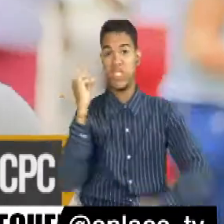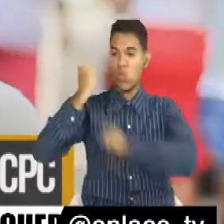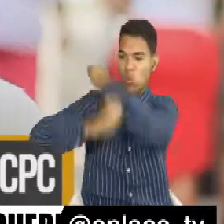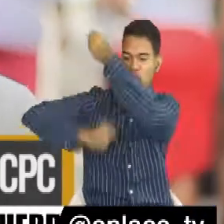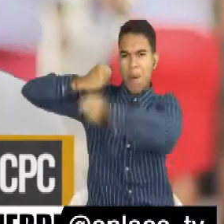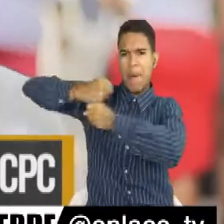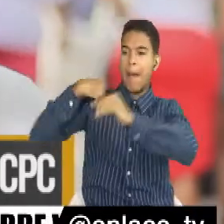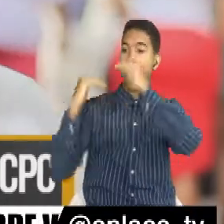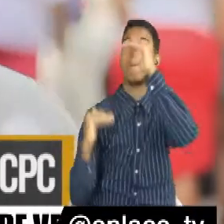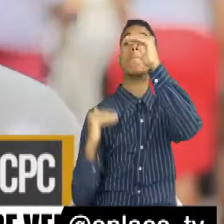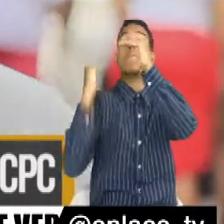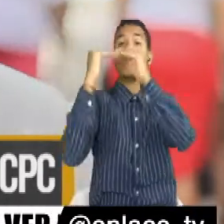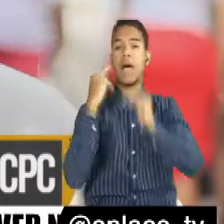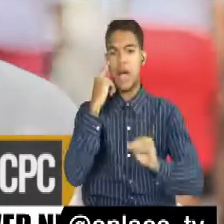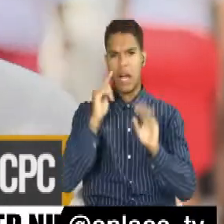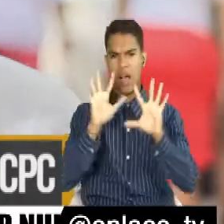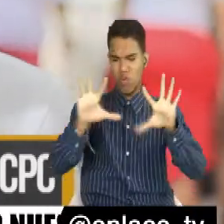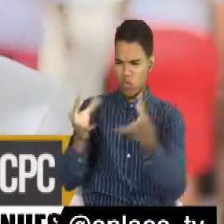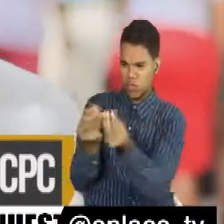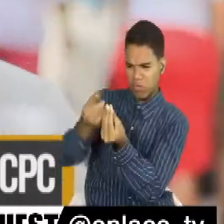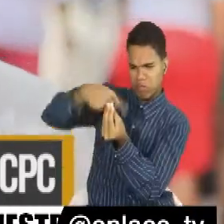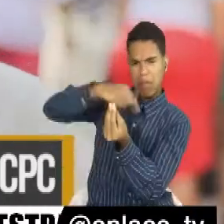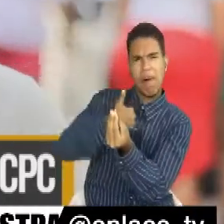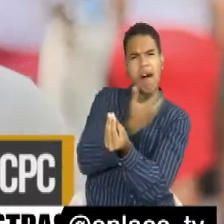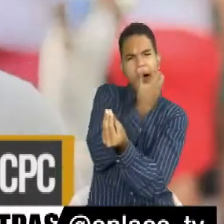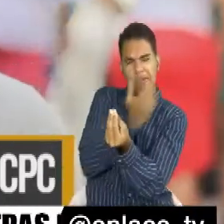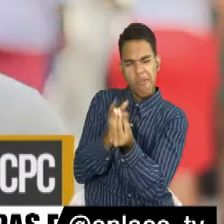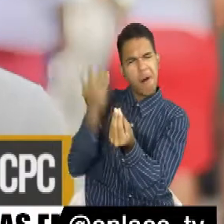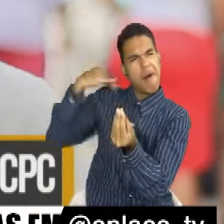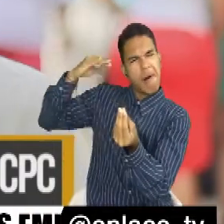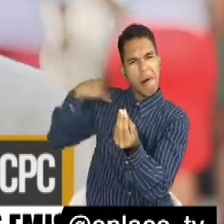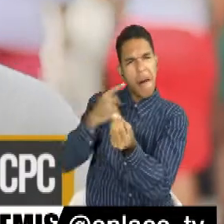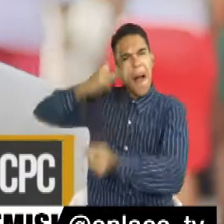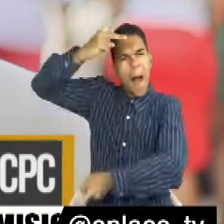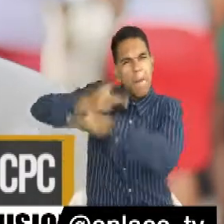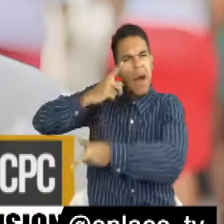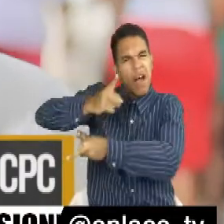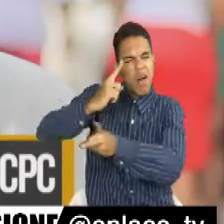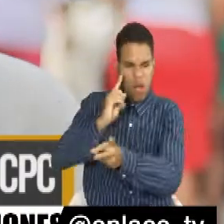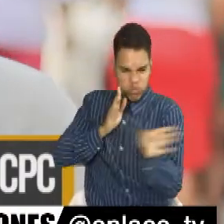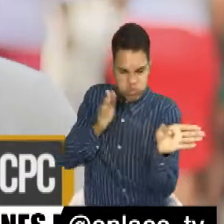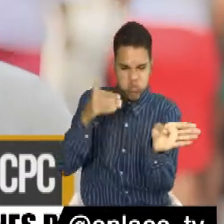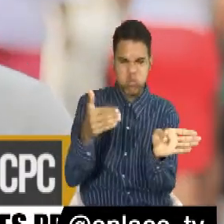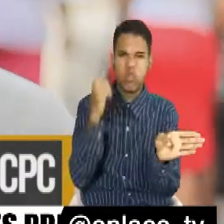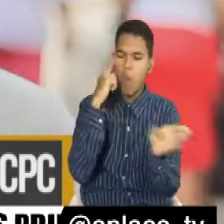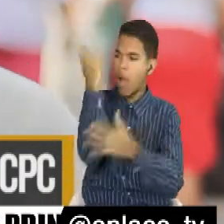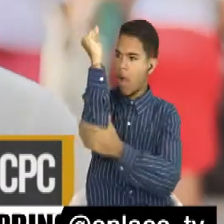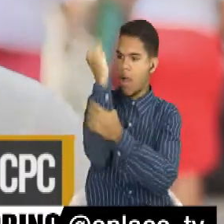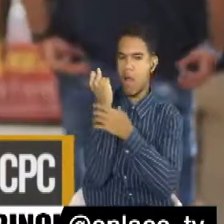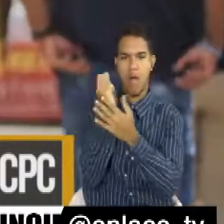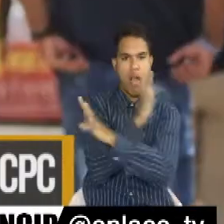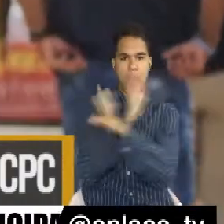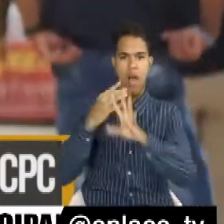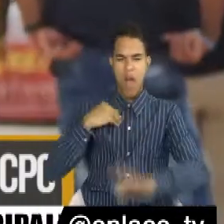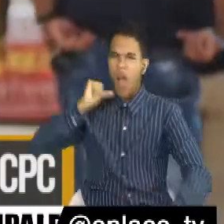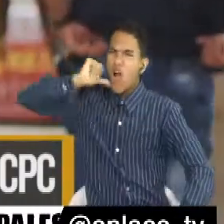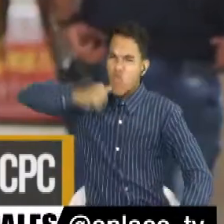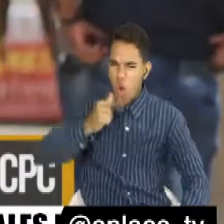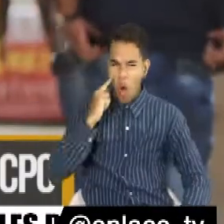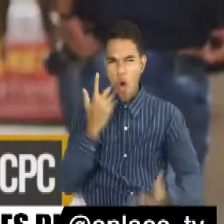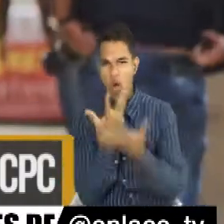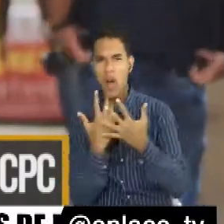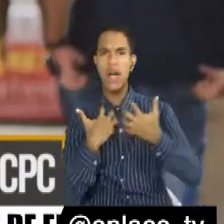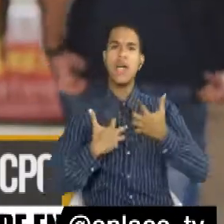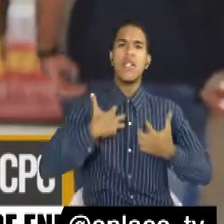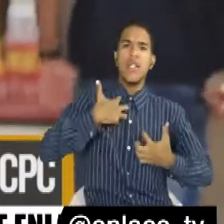movimiento alzado en armas. Hoy le dice adiós a las armas del odio que sembraron miedo, dolor y sufrimiento en el país. Dialogamos con